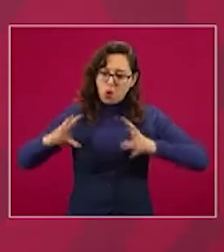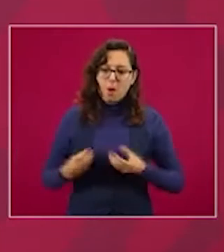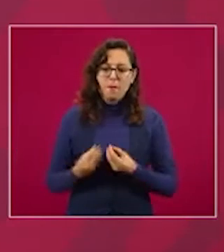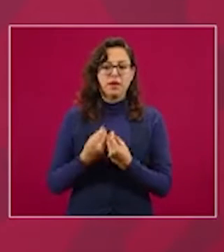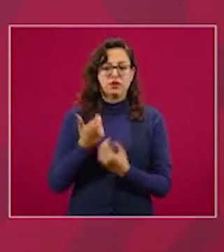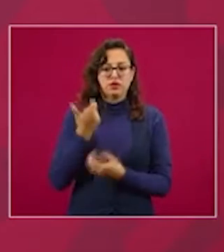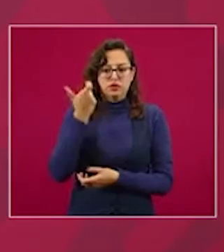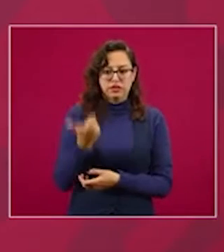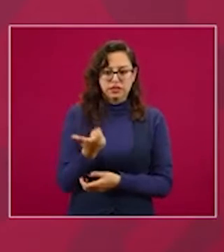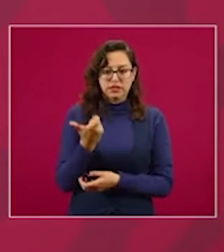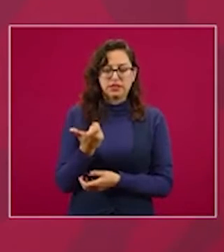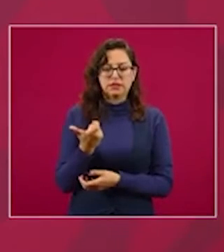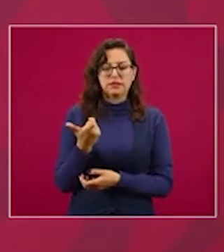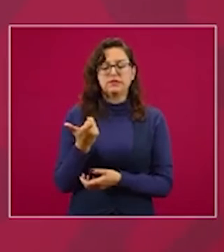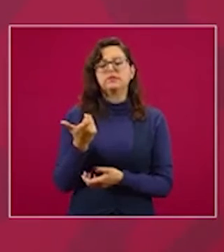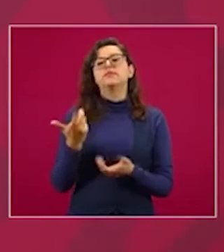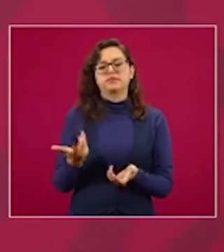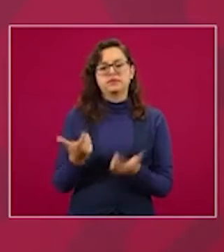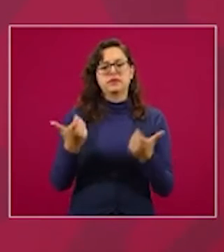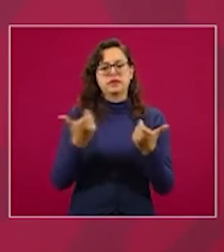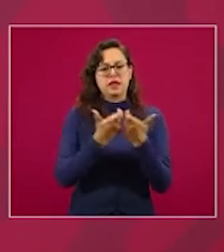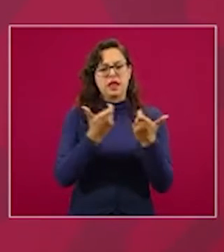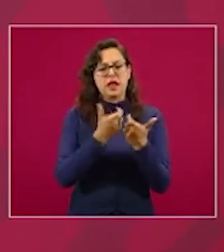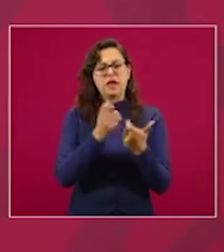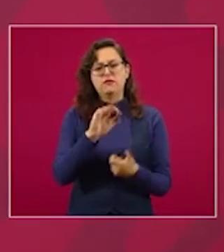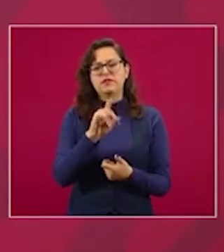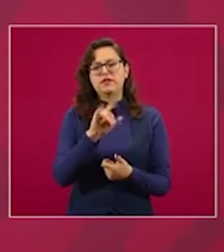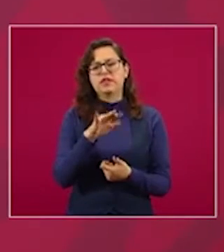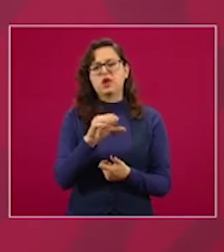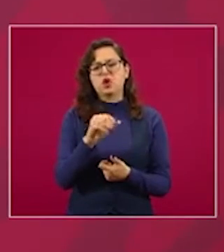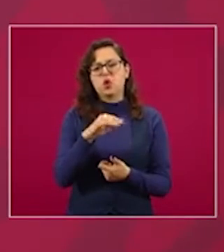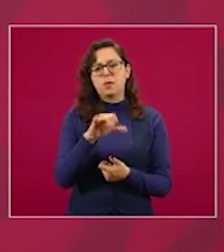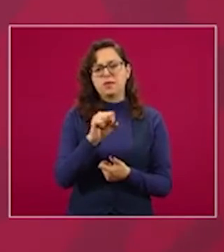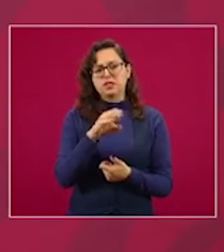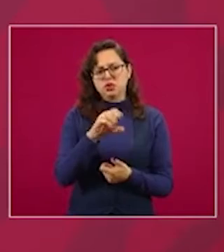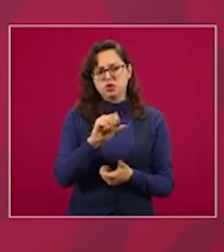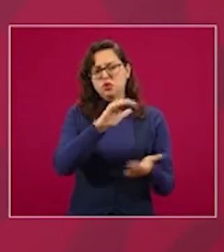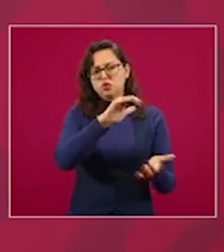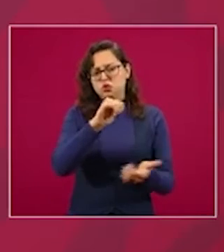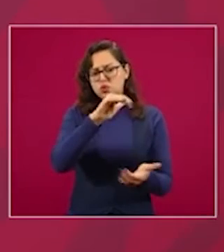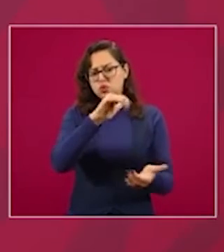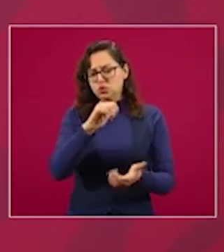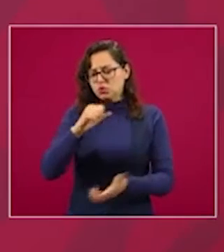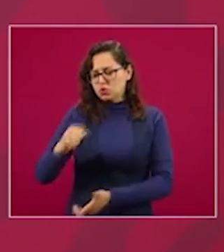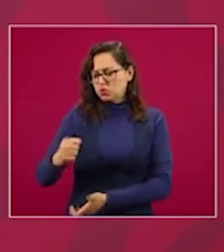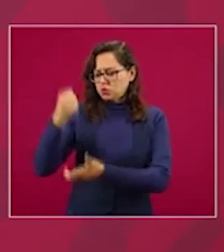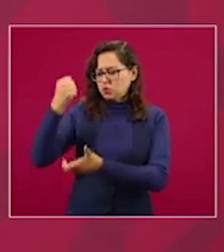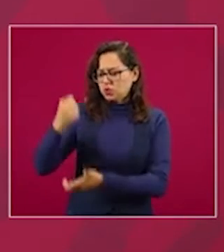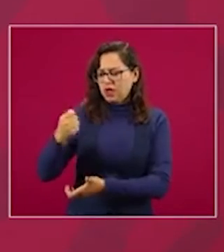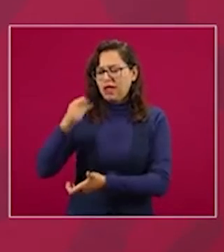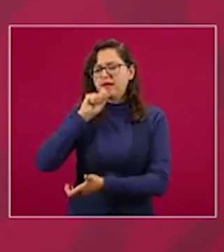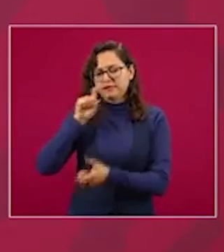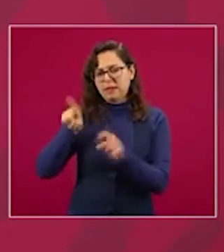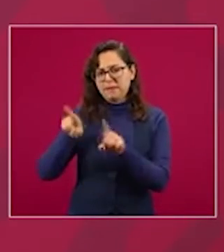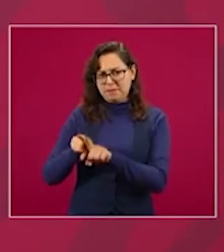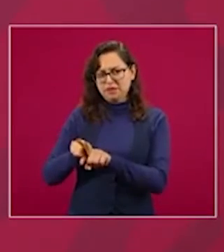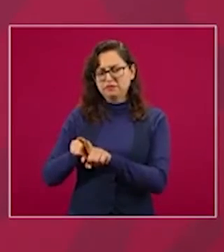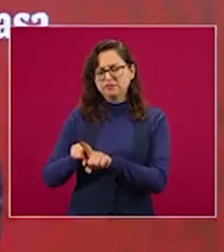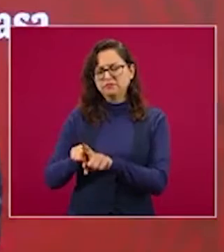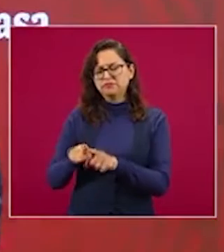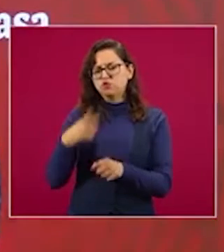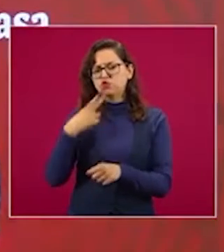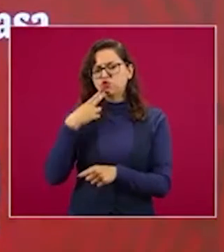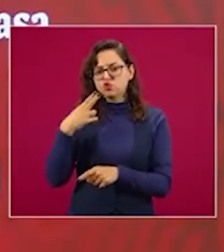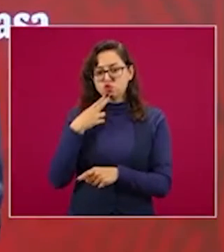a ahorrar también por fideicomisos, no todo lo que se